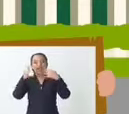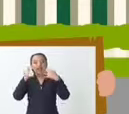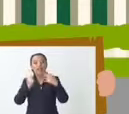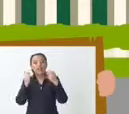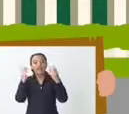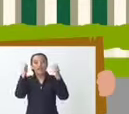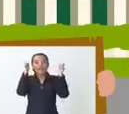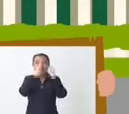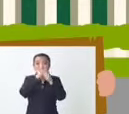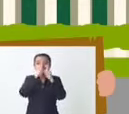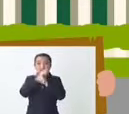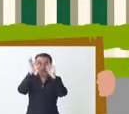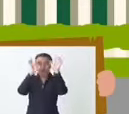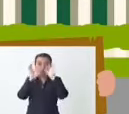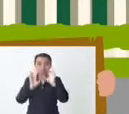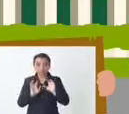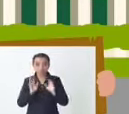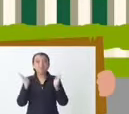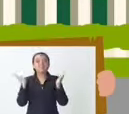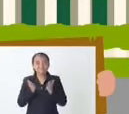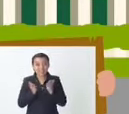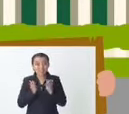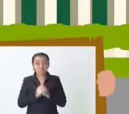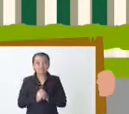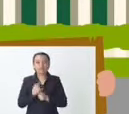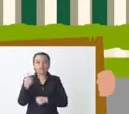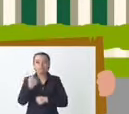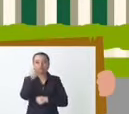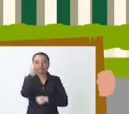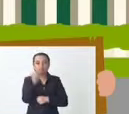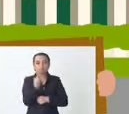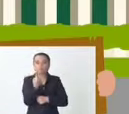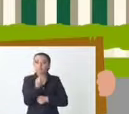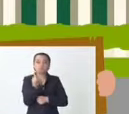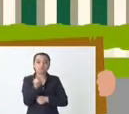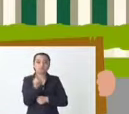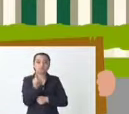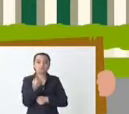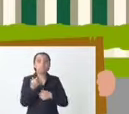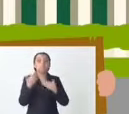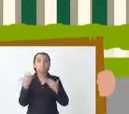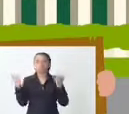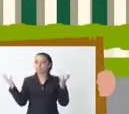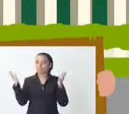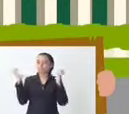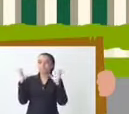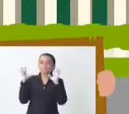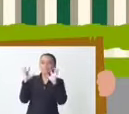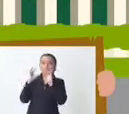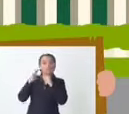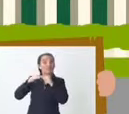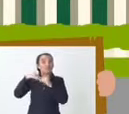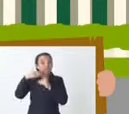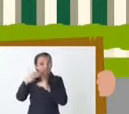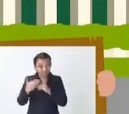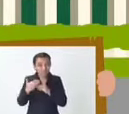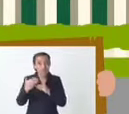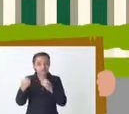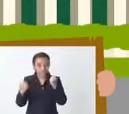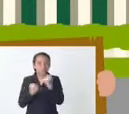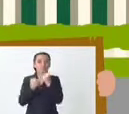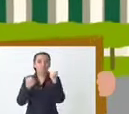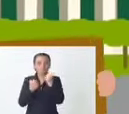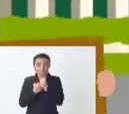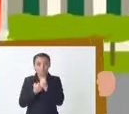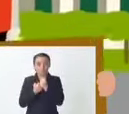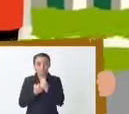climático. El primer día estuvo sola, pero a medida que la huelga continuaba, más gente se unió a su reclamo. Después